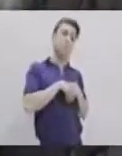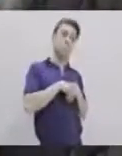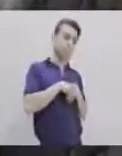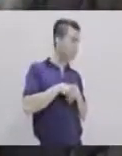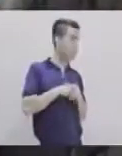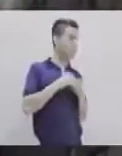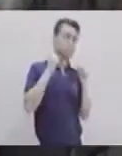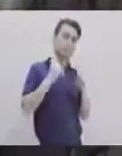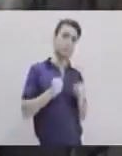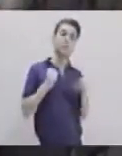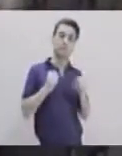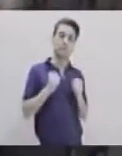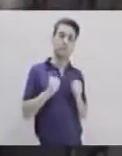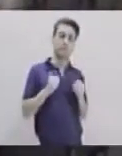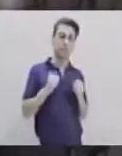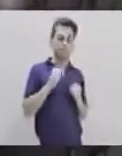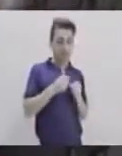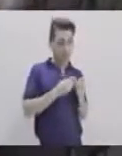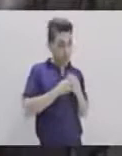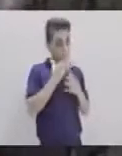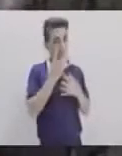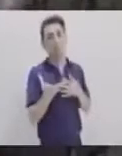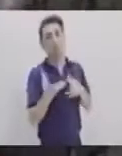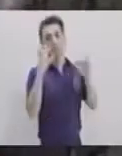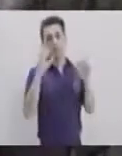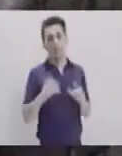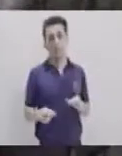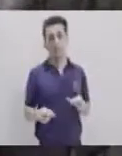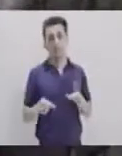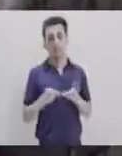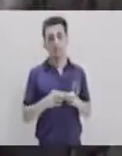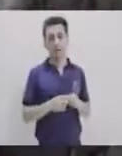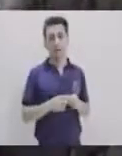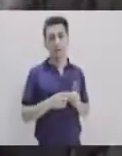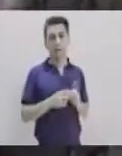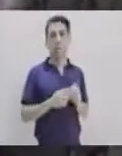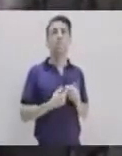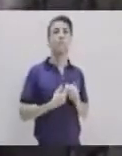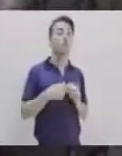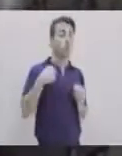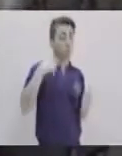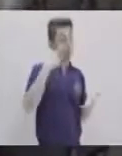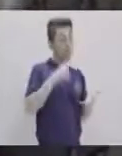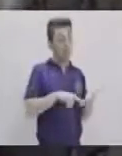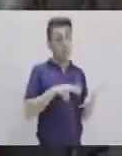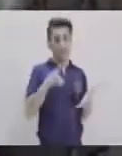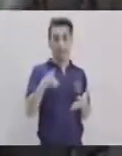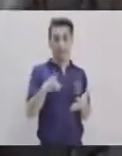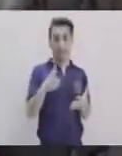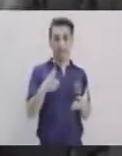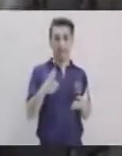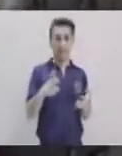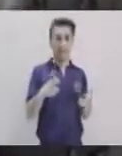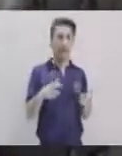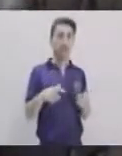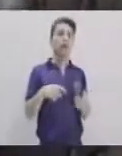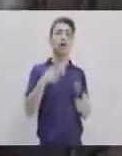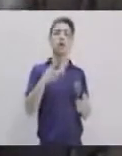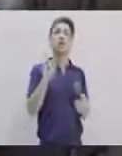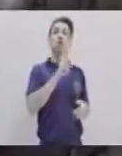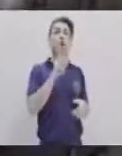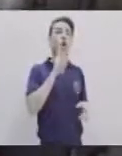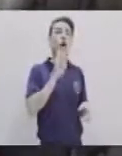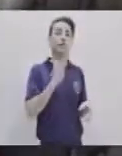es bien difícil sacar a una persona. Yo leí en un artículo que no es lo mismo a que llores